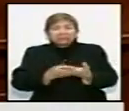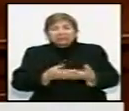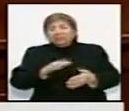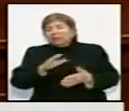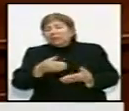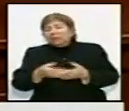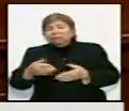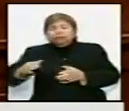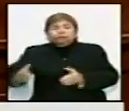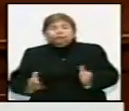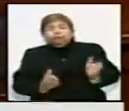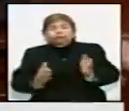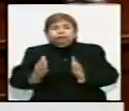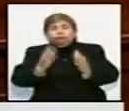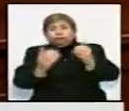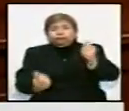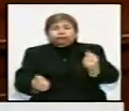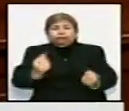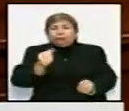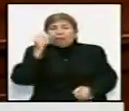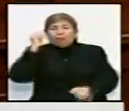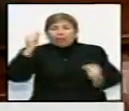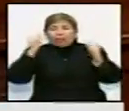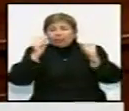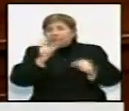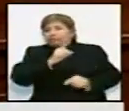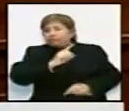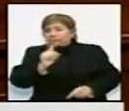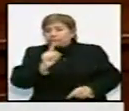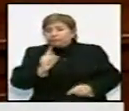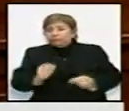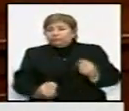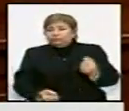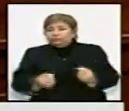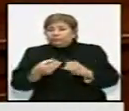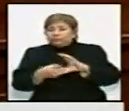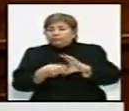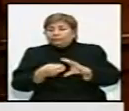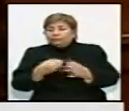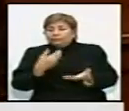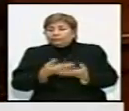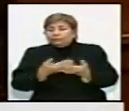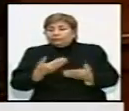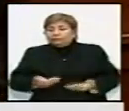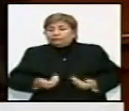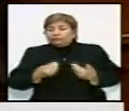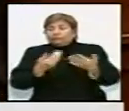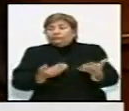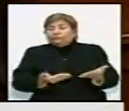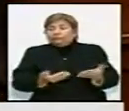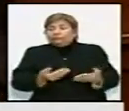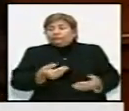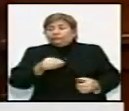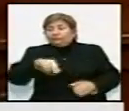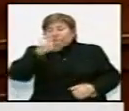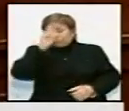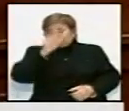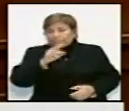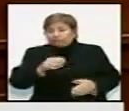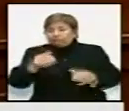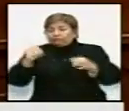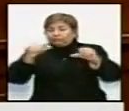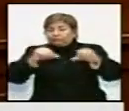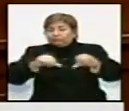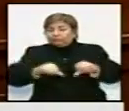de carreteras no haya ningún proyecto minero. Nos ha llevado al país al